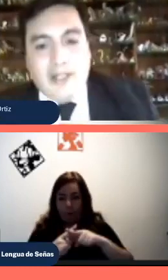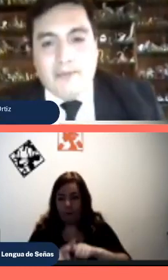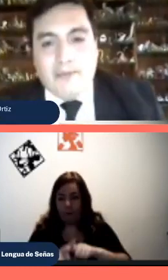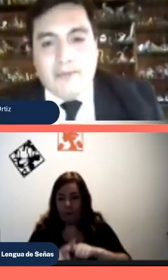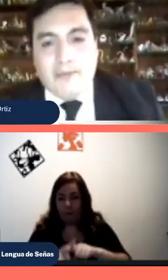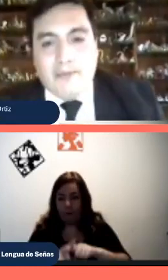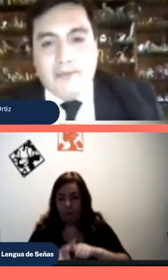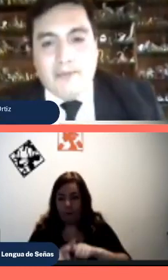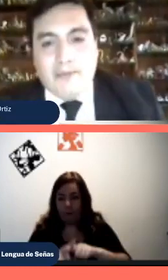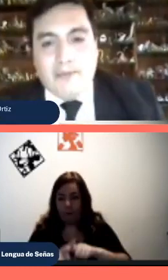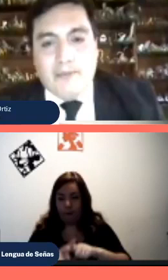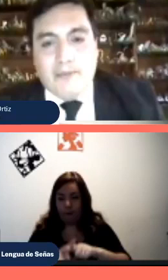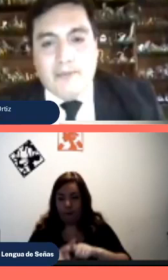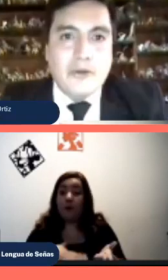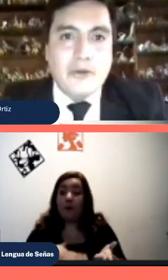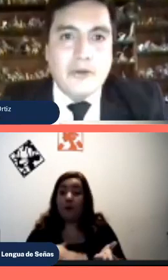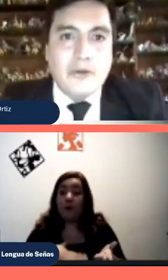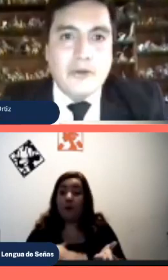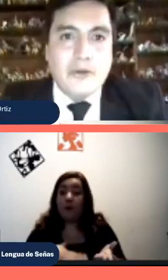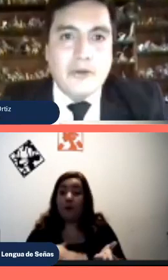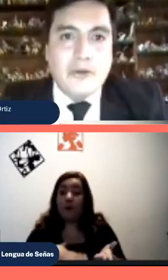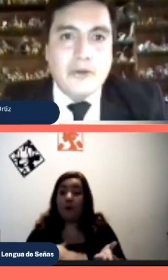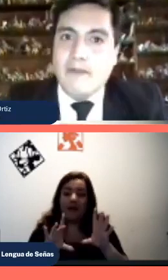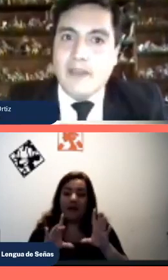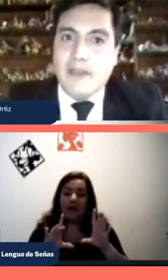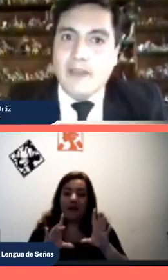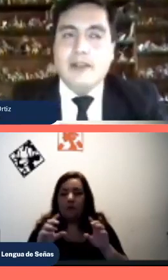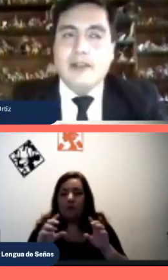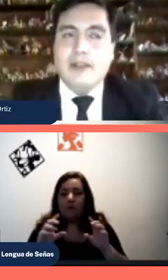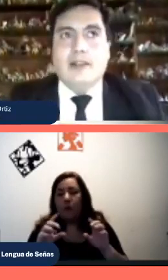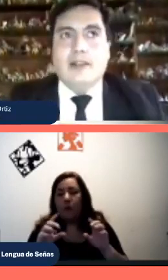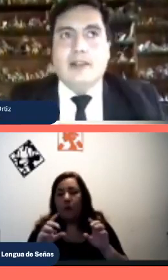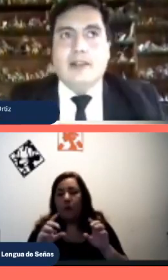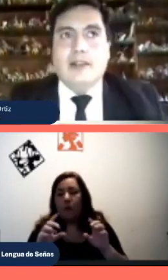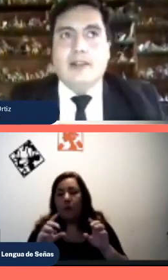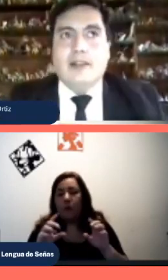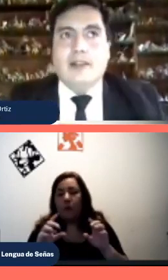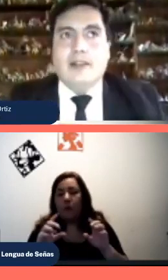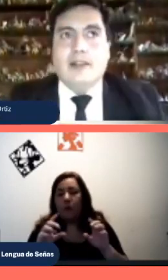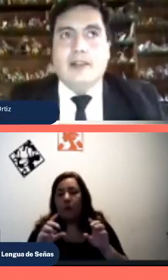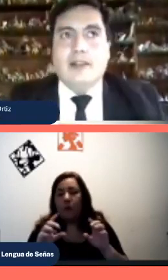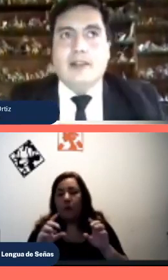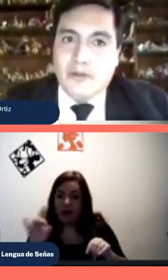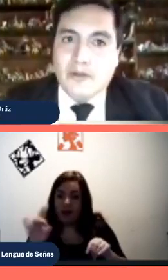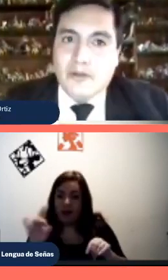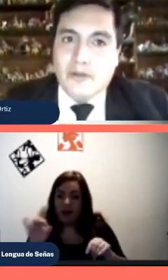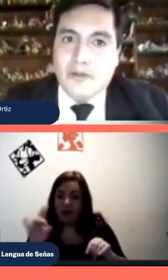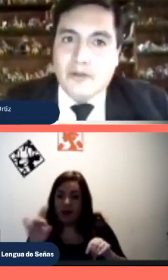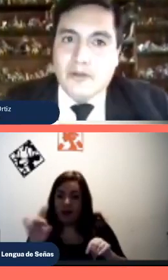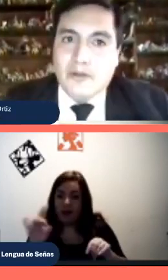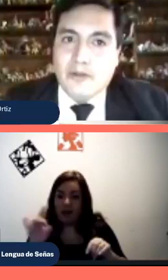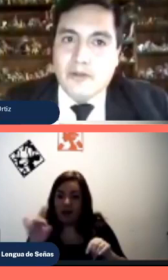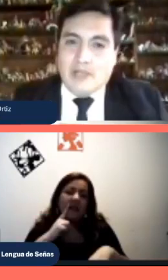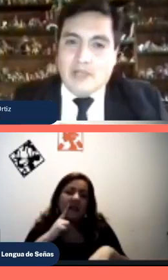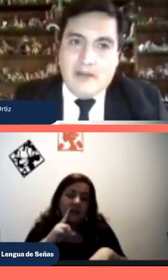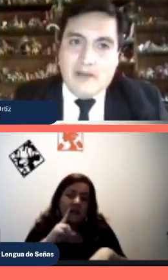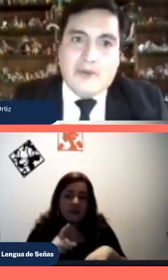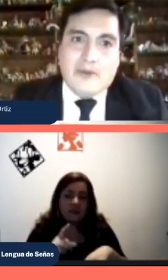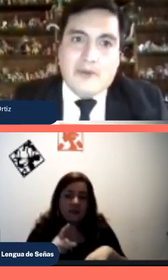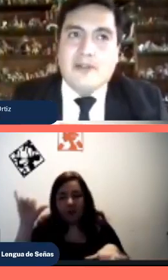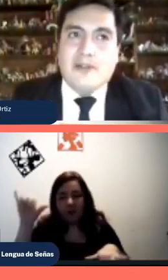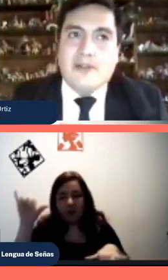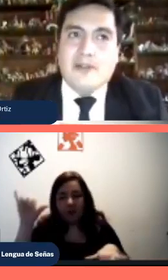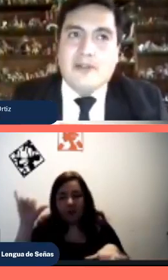gustaría ponerle cara a los descubrimientos para que vean quiénes son estos científicos que con su